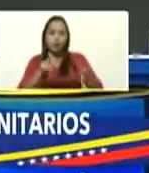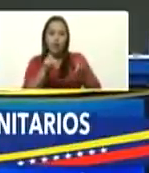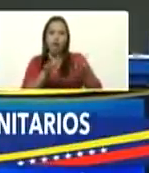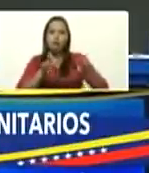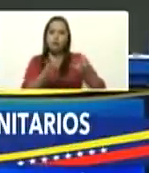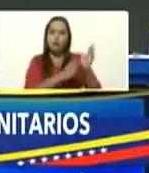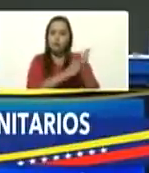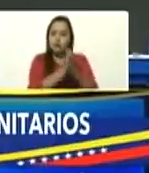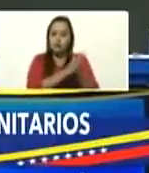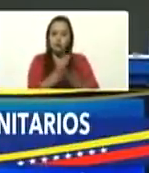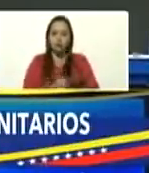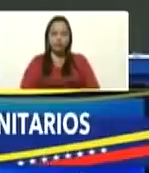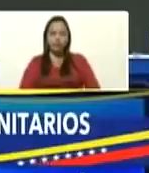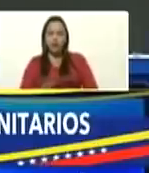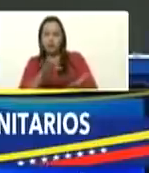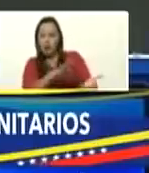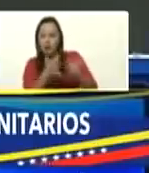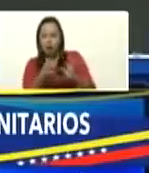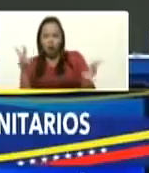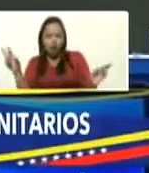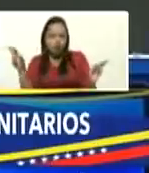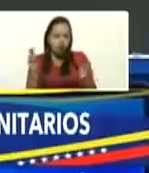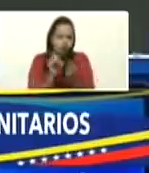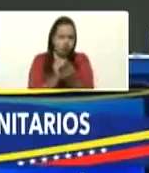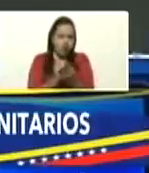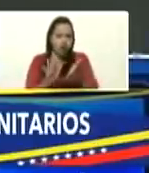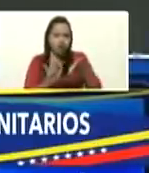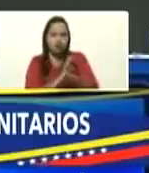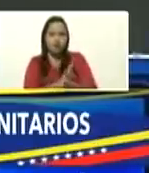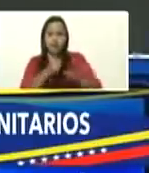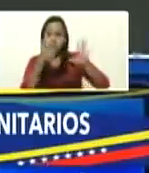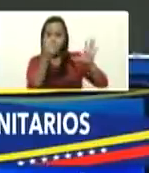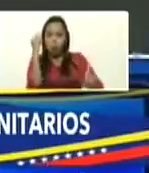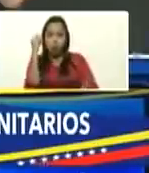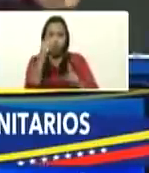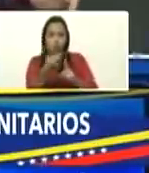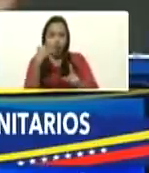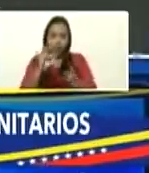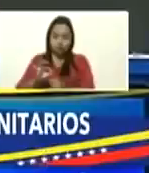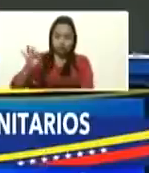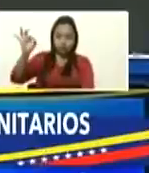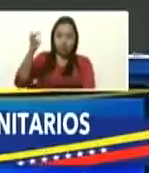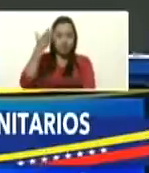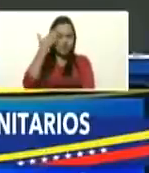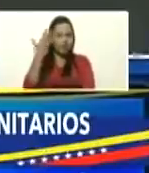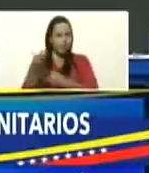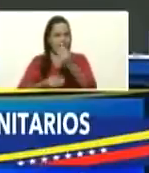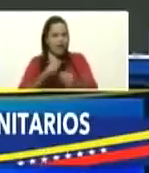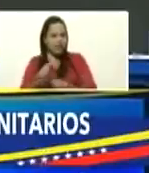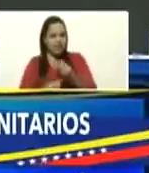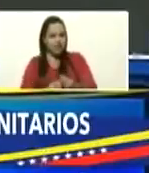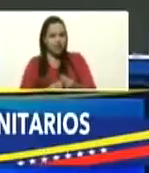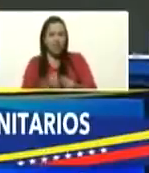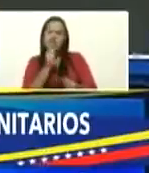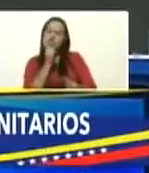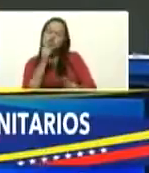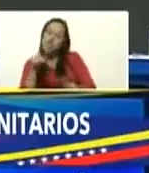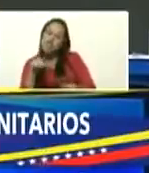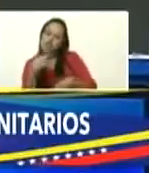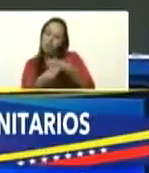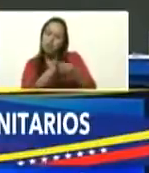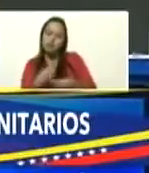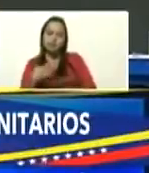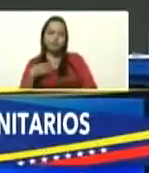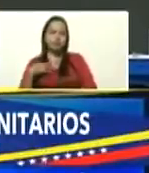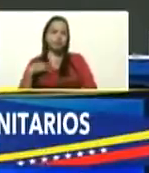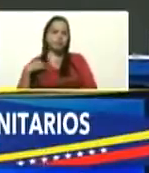emprendimiento. Bueno, más o menos eso es un resumen de las dimensiones. Tenemos la carta de navegación, sabemos qué hacer. La pregunta es, ¿con quién lo hacemos? Bueno, lo